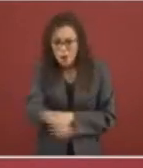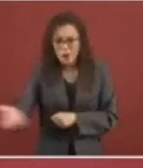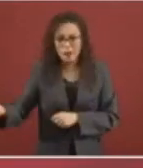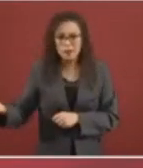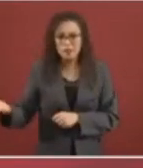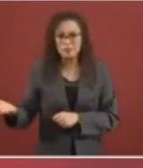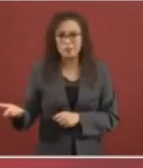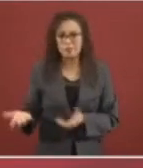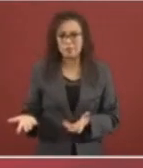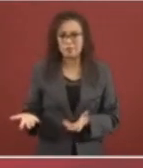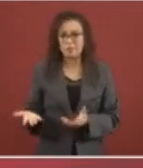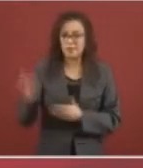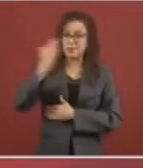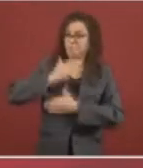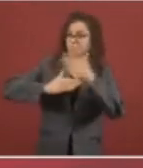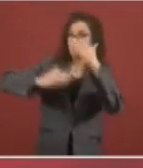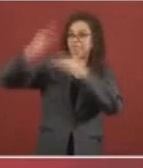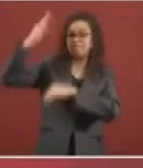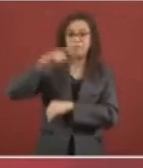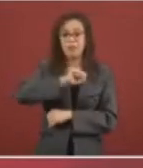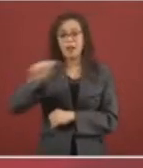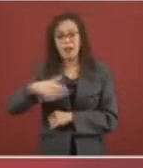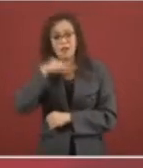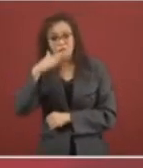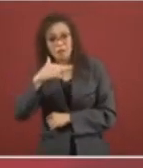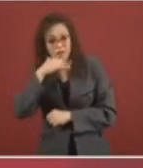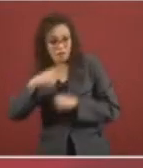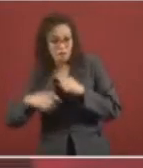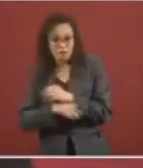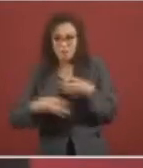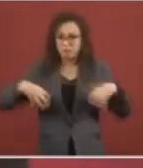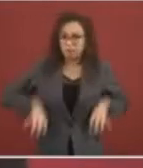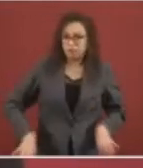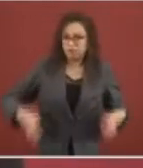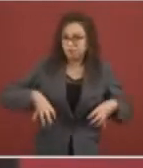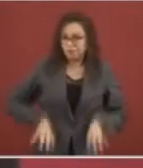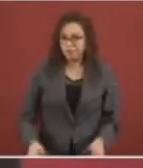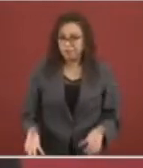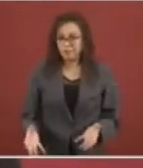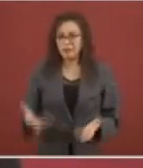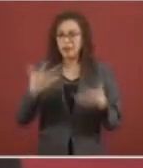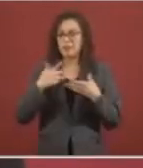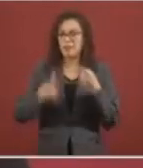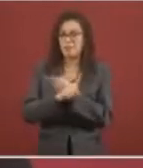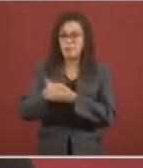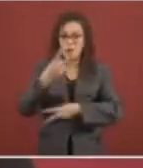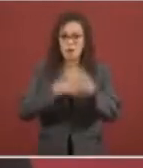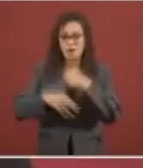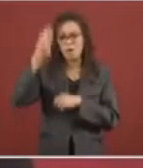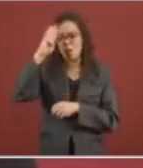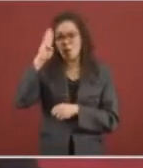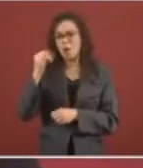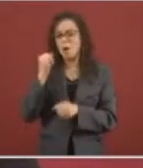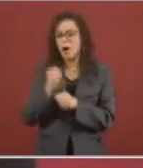que potenció la corrupción, que desató la inseguridad y la violencia? Es